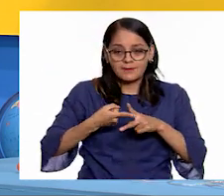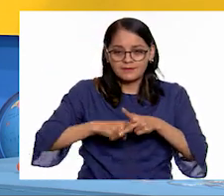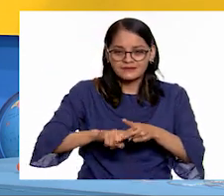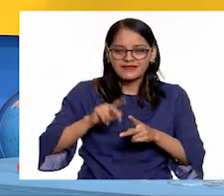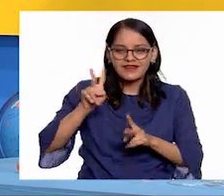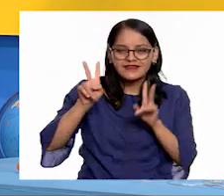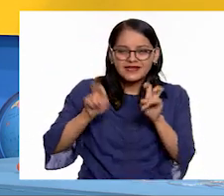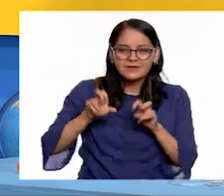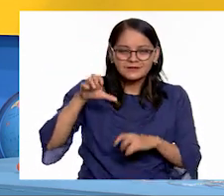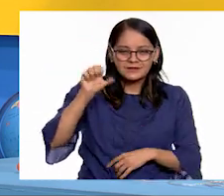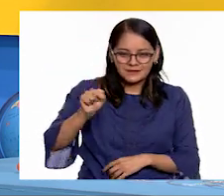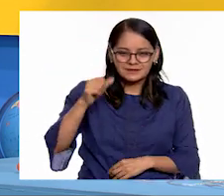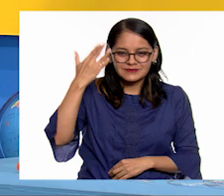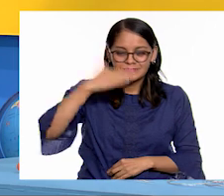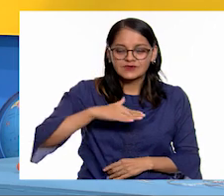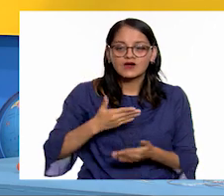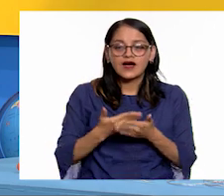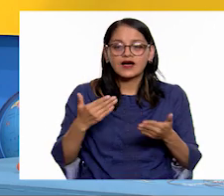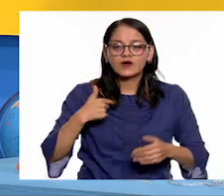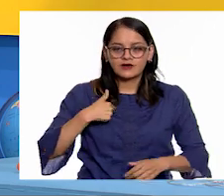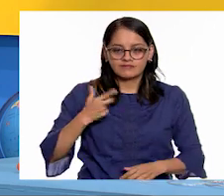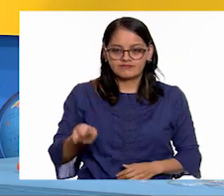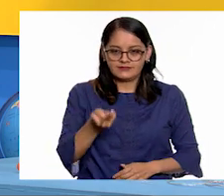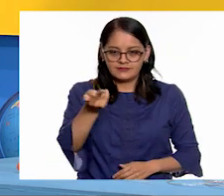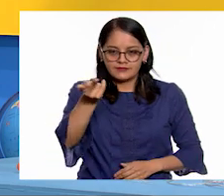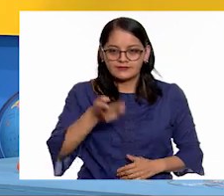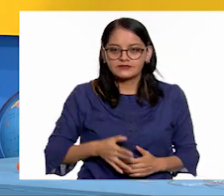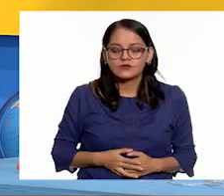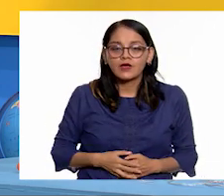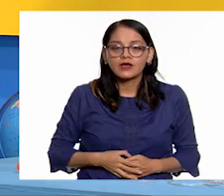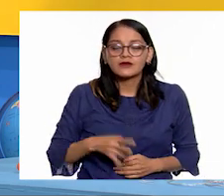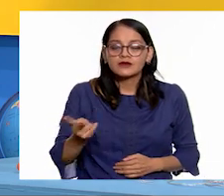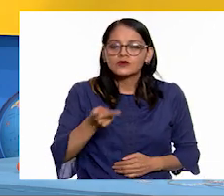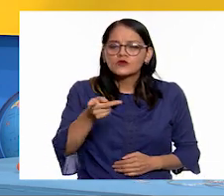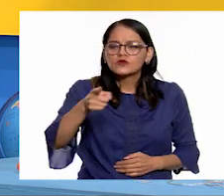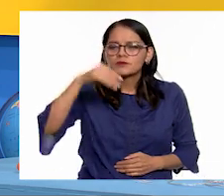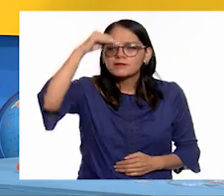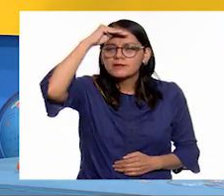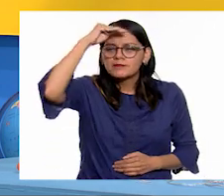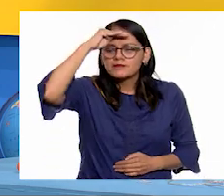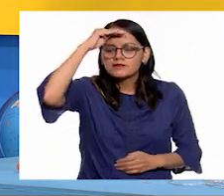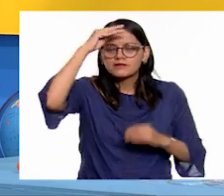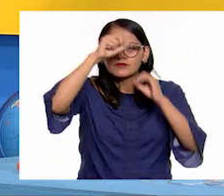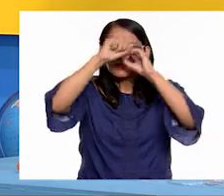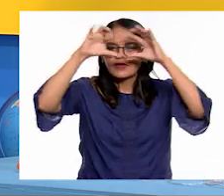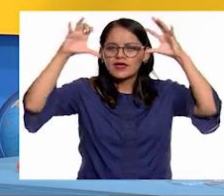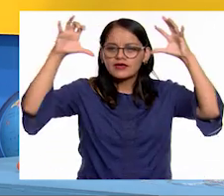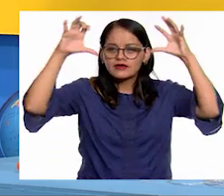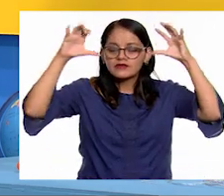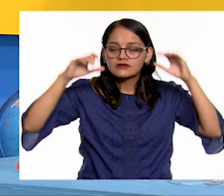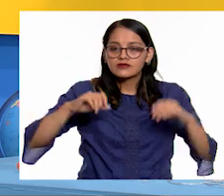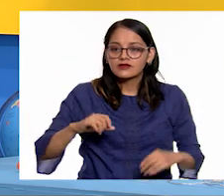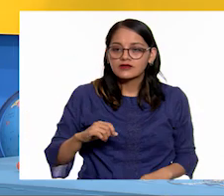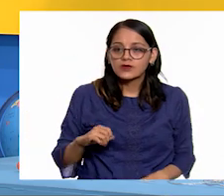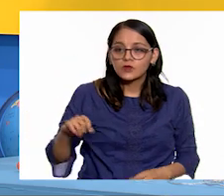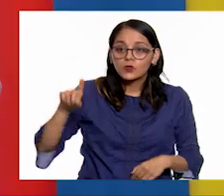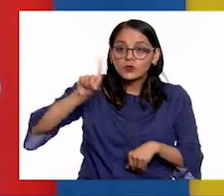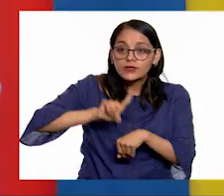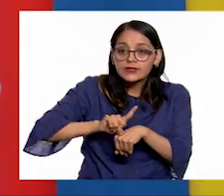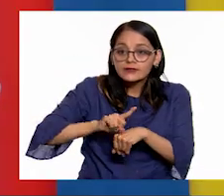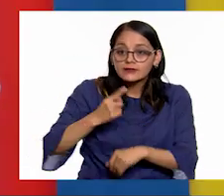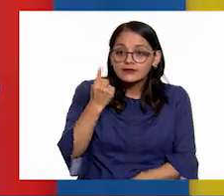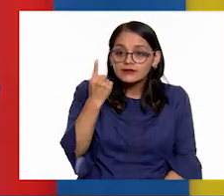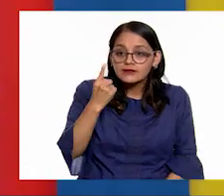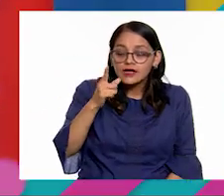tratará la clase de hoy, les tengo una pregunta. ¿Cómo imaginan su vida en un día sin luz eléctrica?